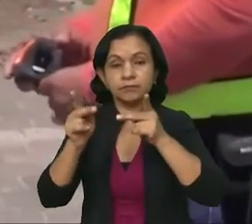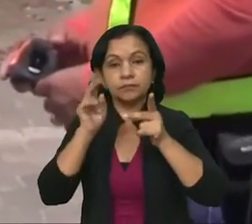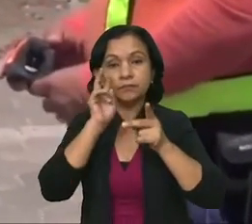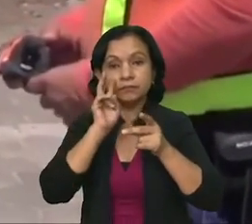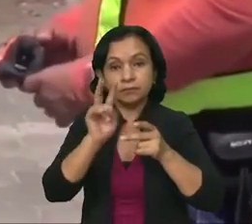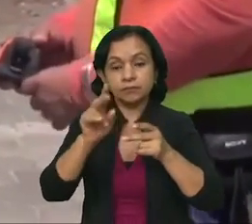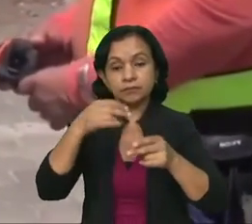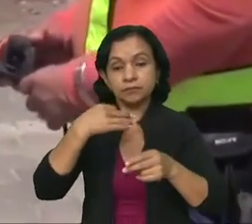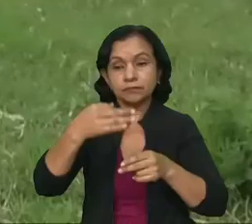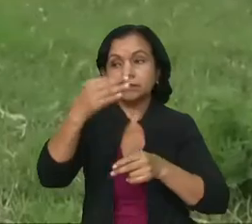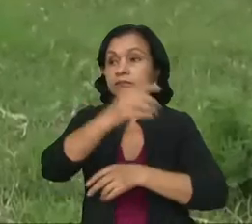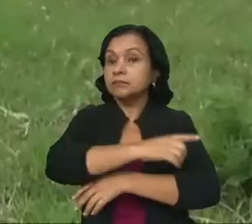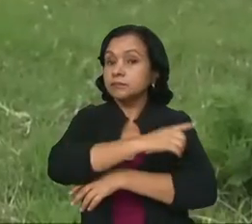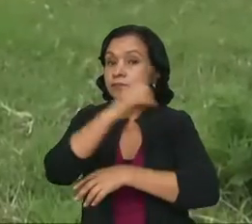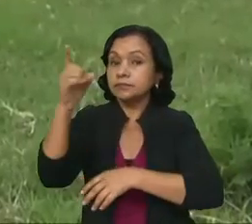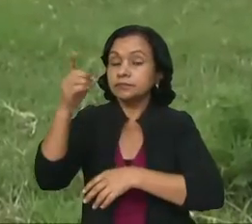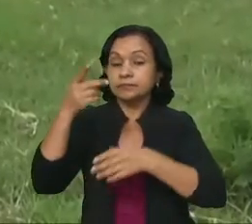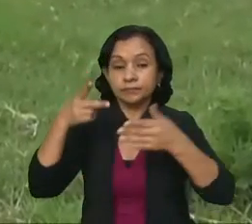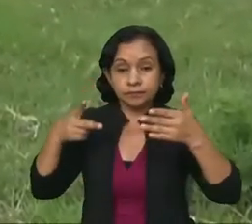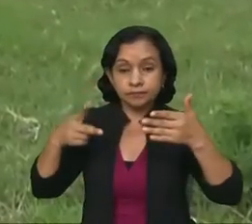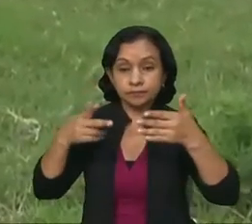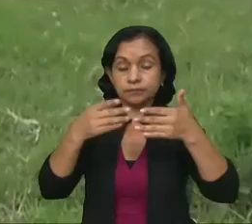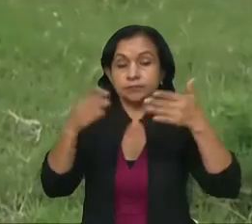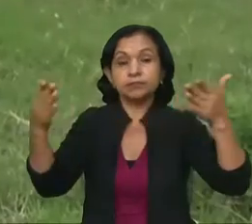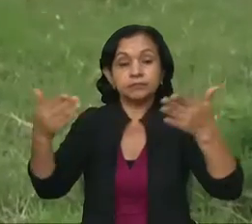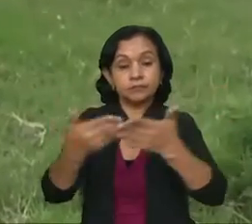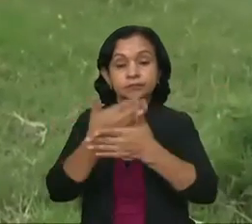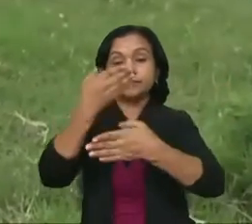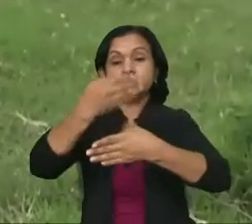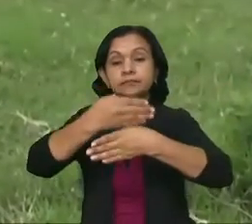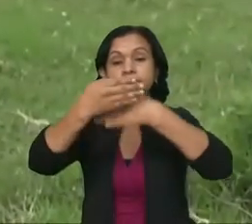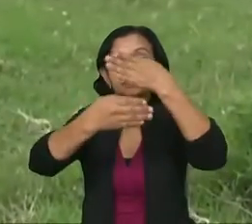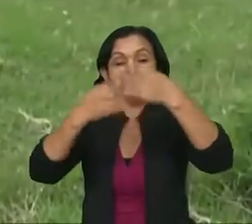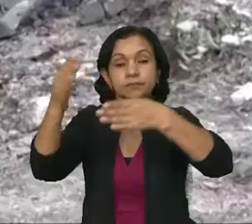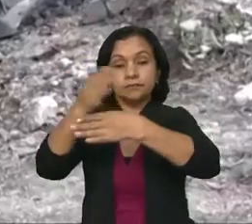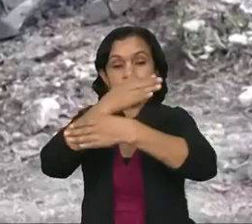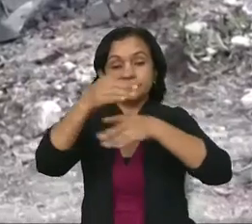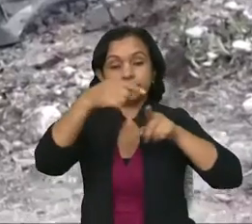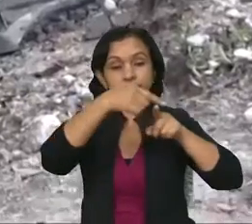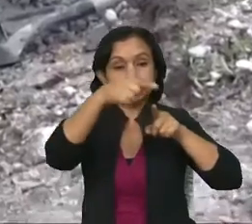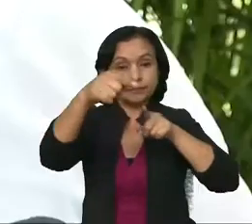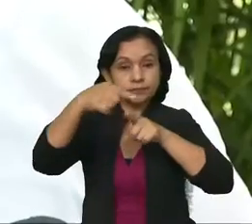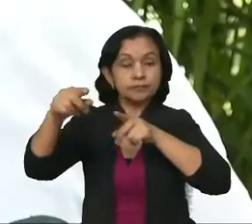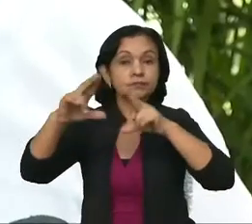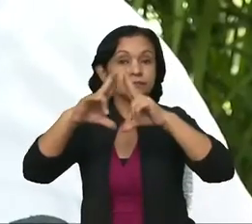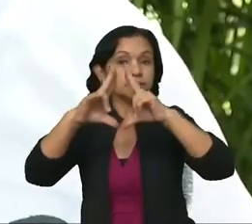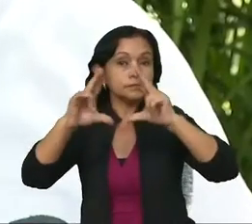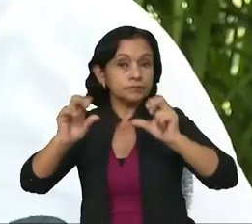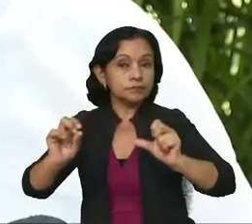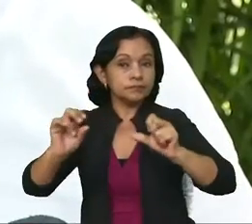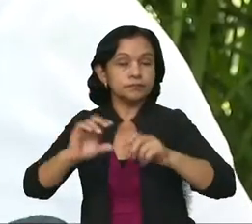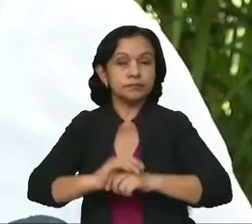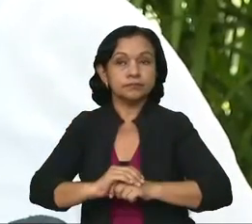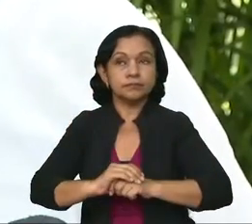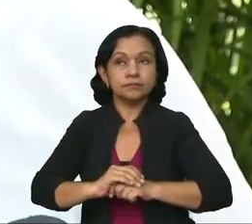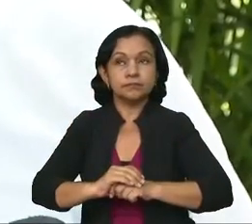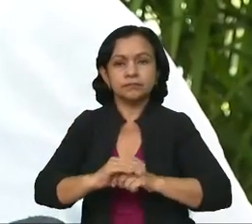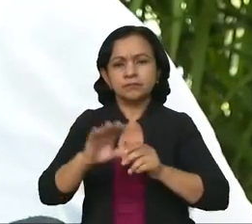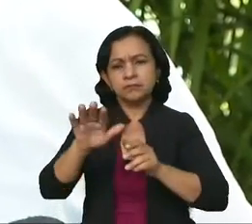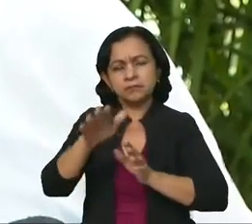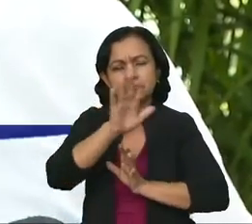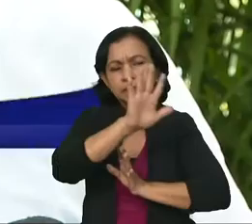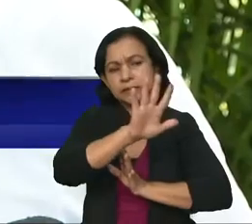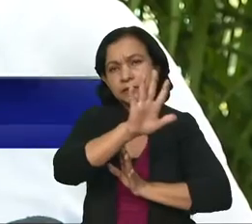que en los próximos días se estarán inaugurando nuevas obras en distintos municipios del país. Entre el 5 y el